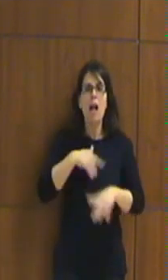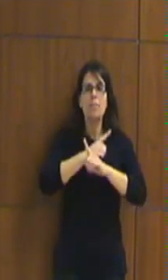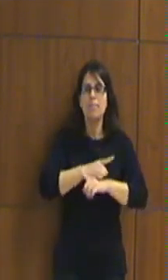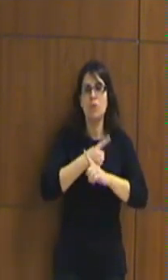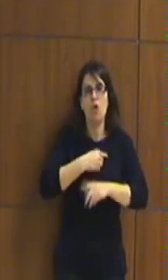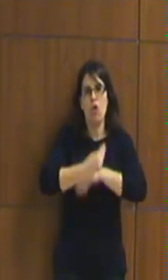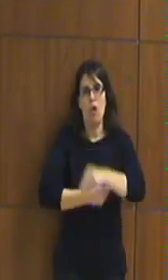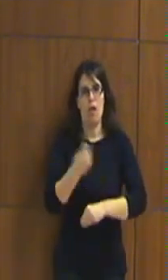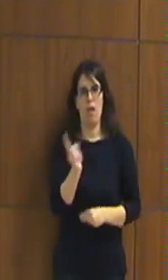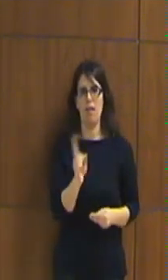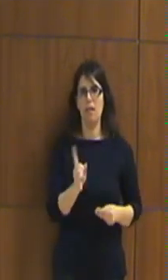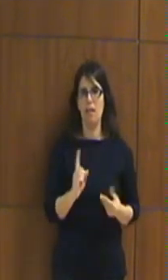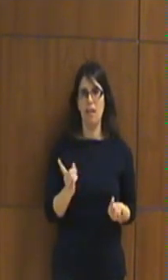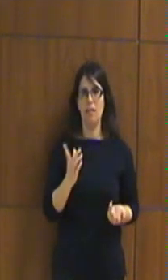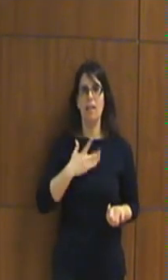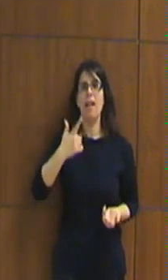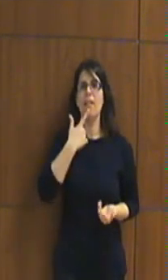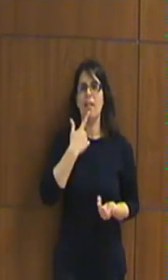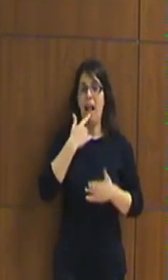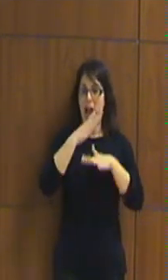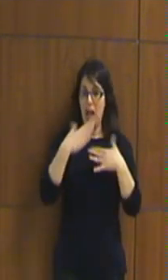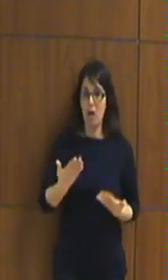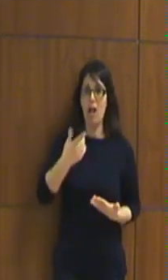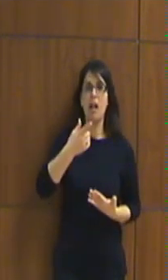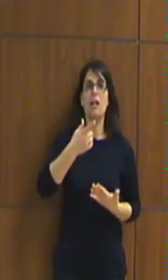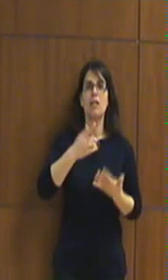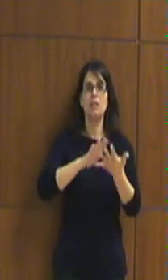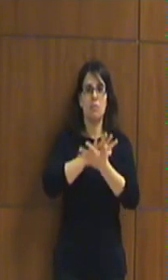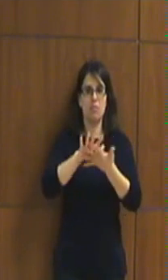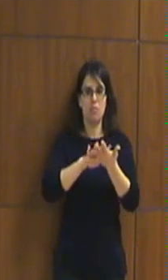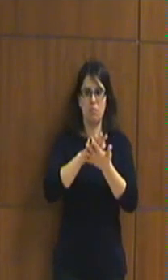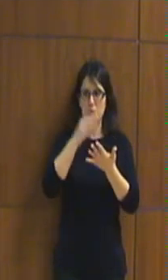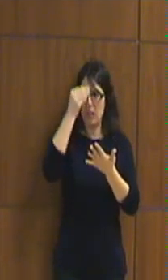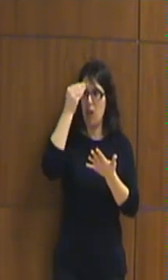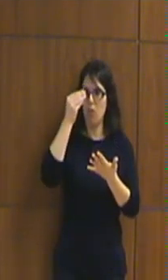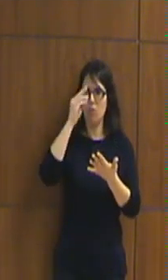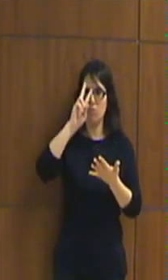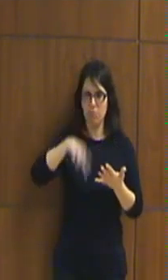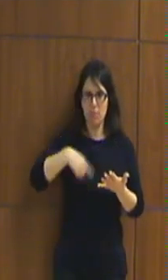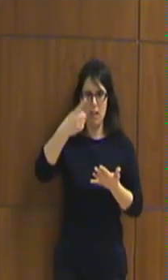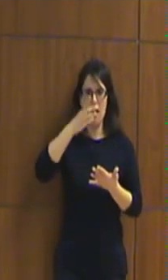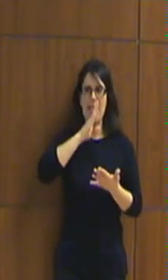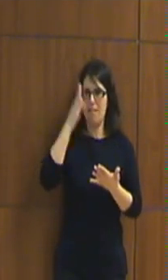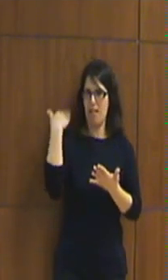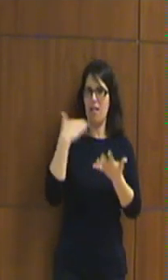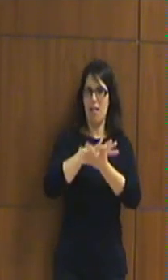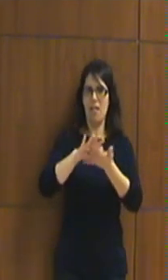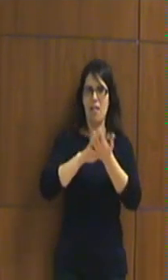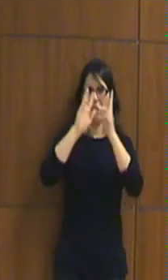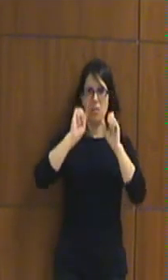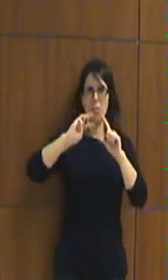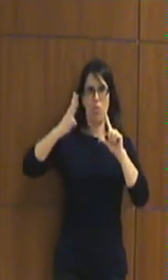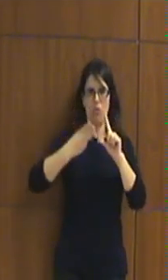hablando de, en este caso, creo recordar que eran portales de la administración pública, incluso, además. Es decir, que